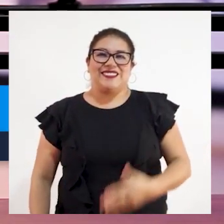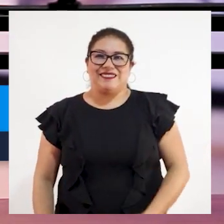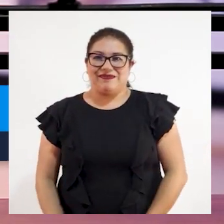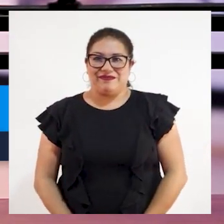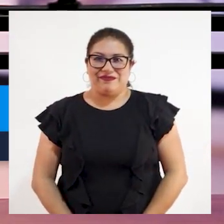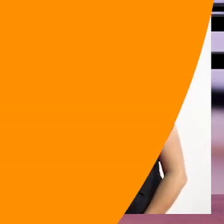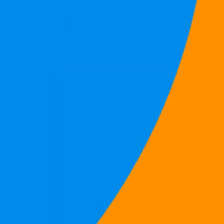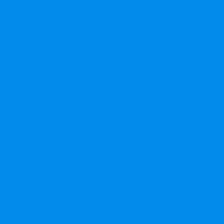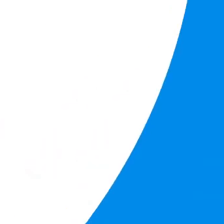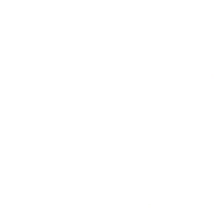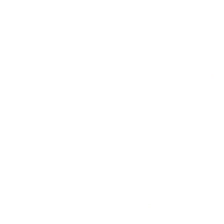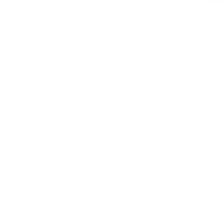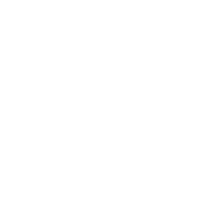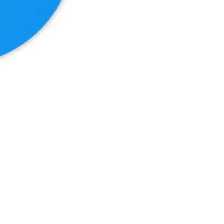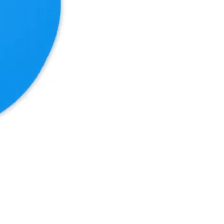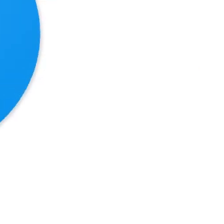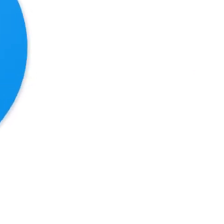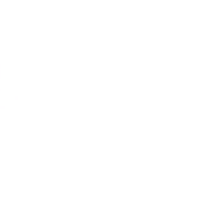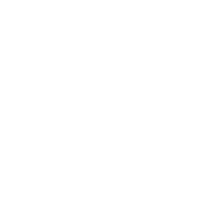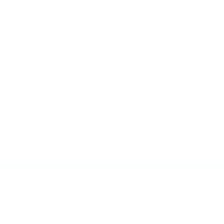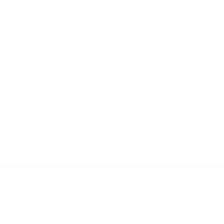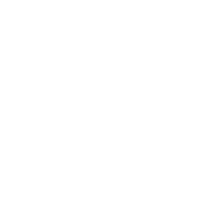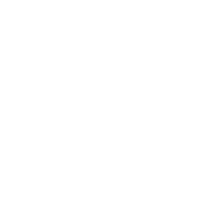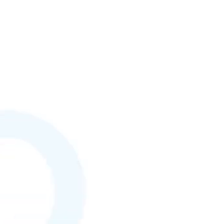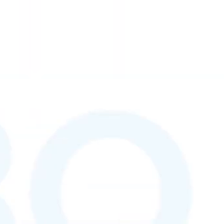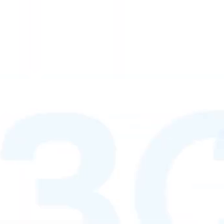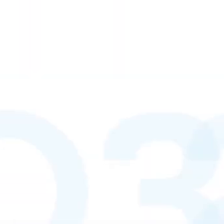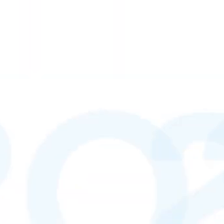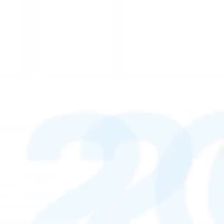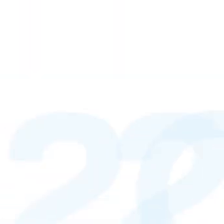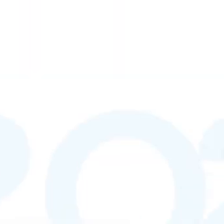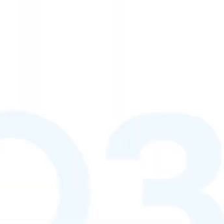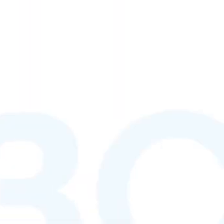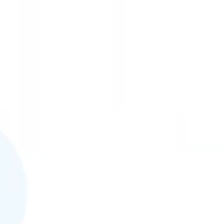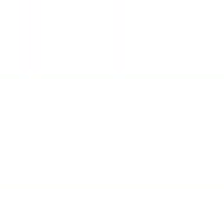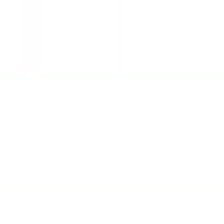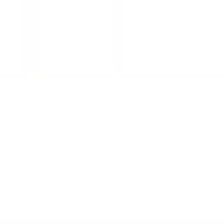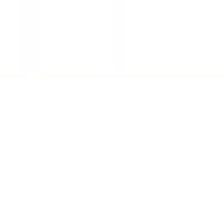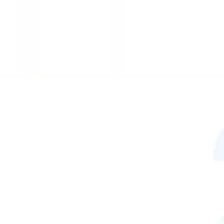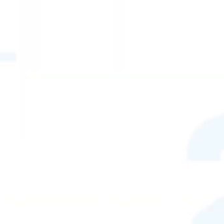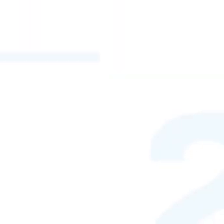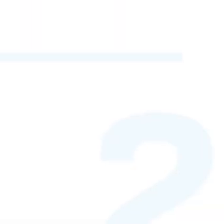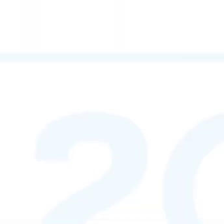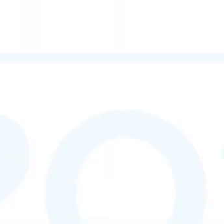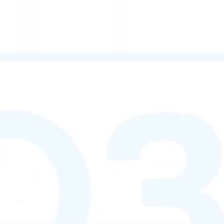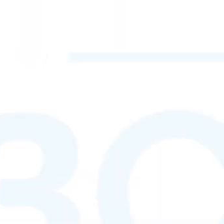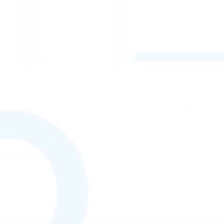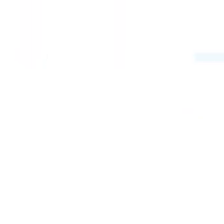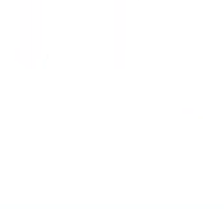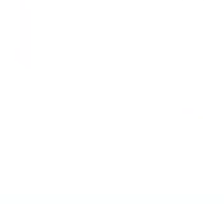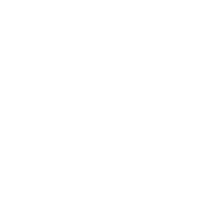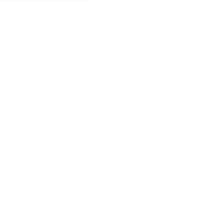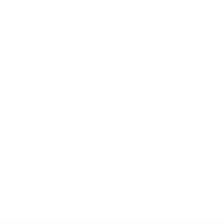y hasta la próxima.